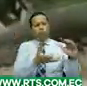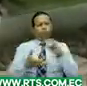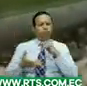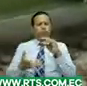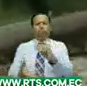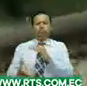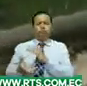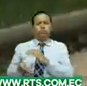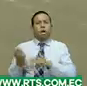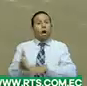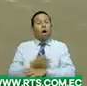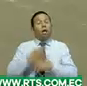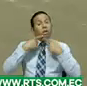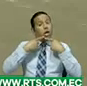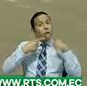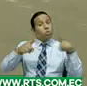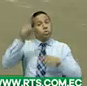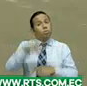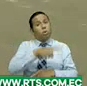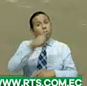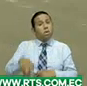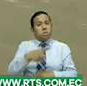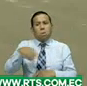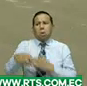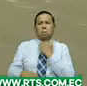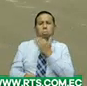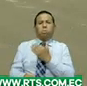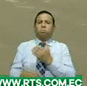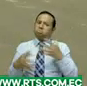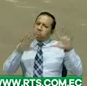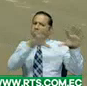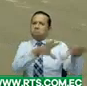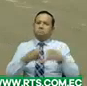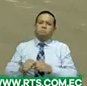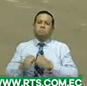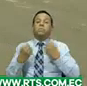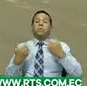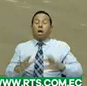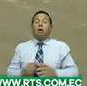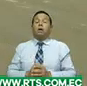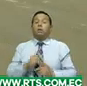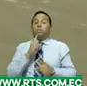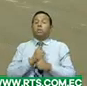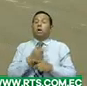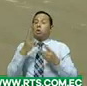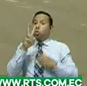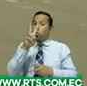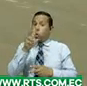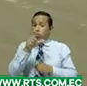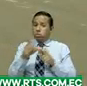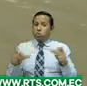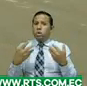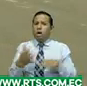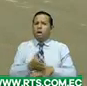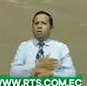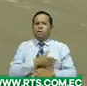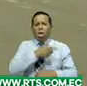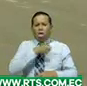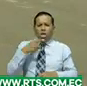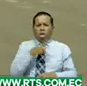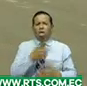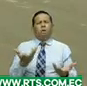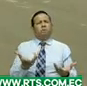el feriado. Han habido dos clausuras por el tema de infringir el consumo de bebidas alcohólicas en algunos lugares del